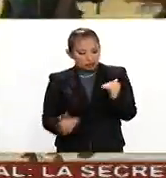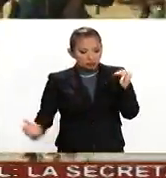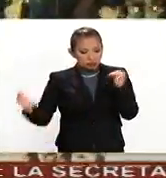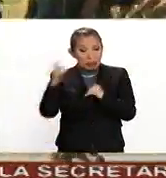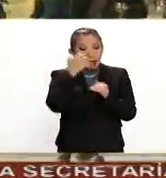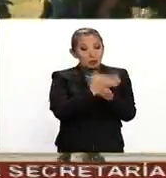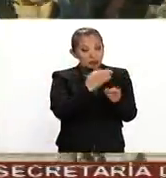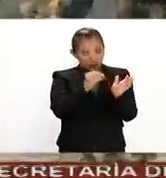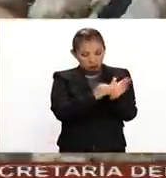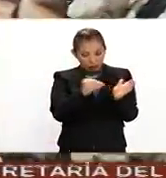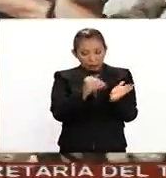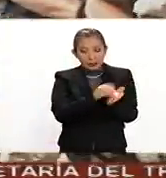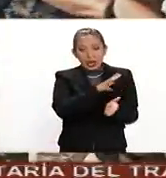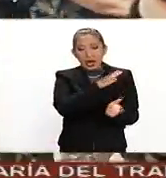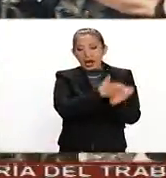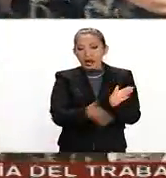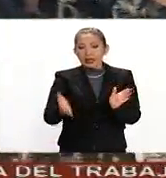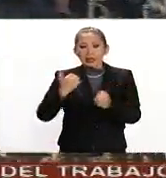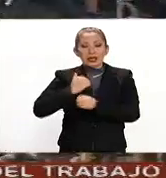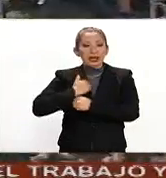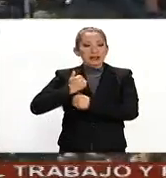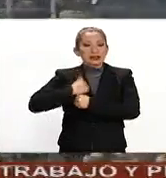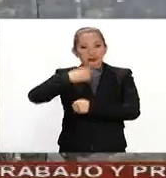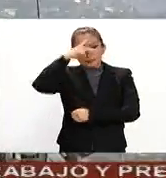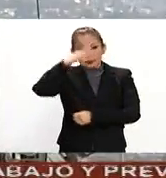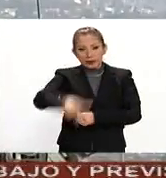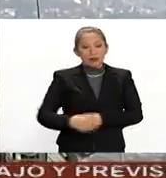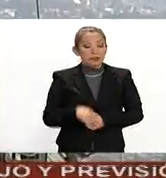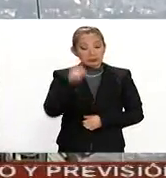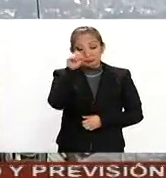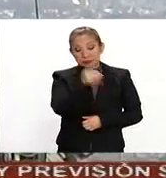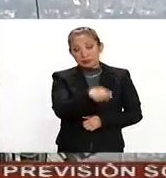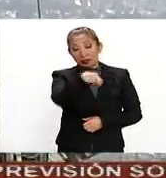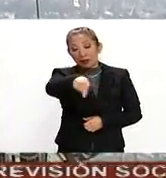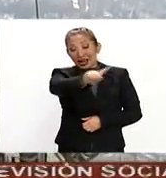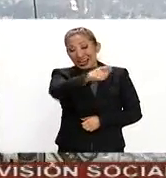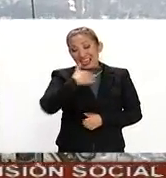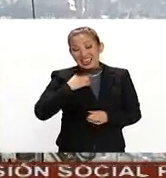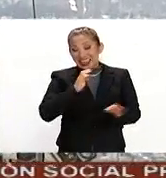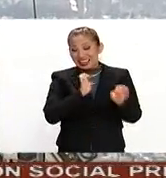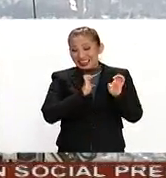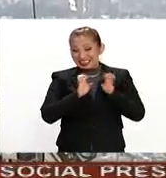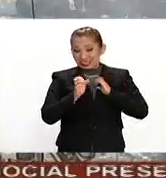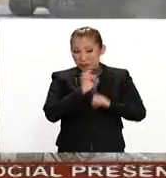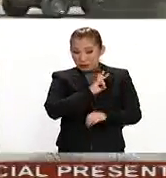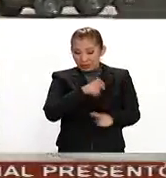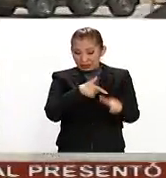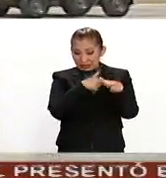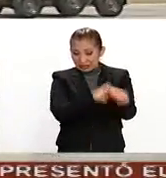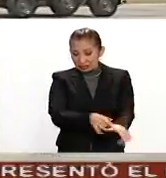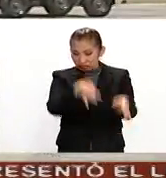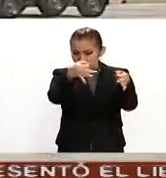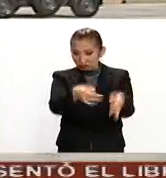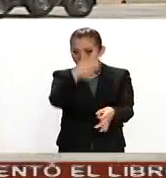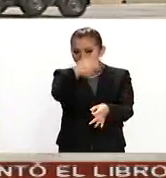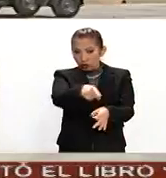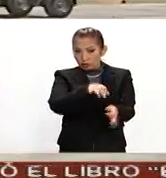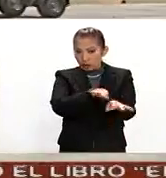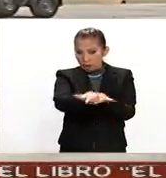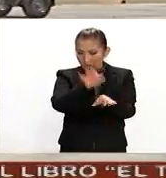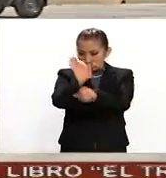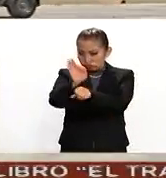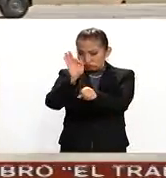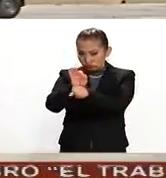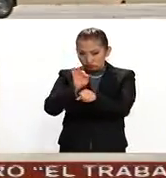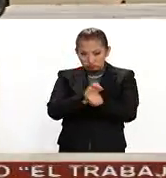elementos que a la fecha prevalecen en el ejército mexicano. Y justamente para que el ejército pueda seguir cumpliendo a cabalidad con su deber de cuidar